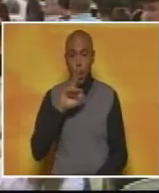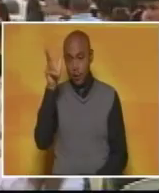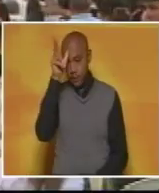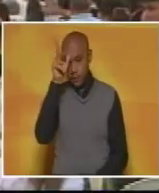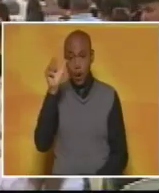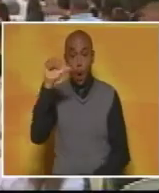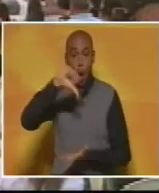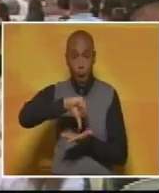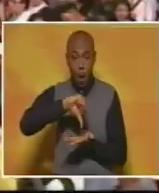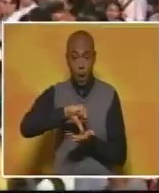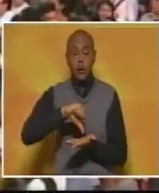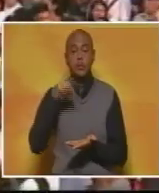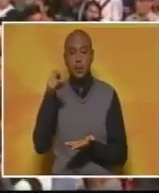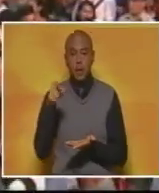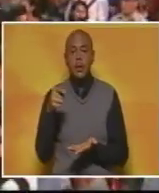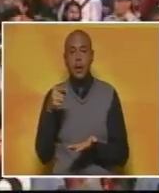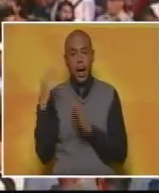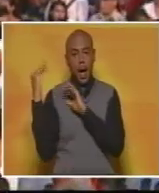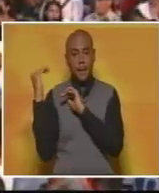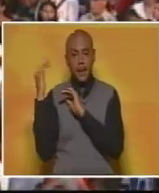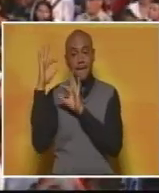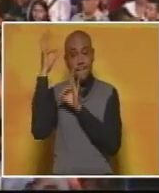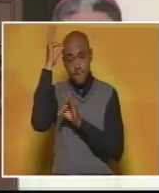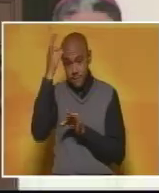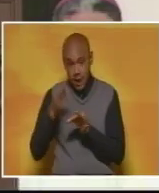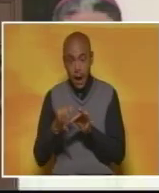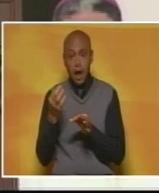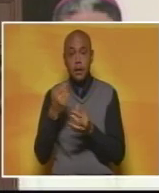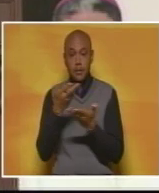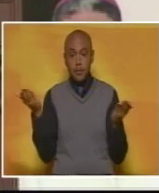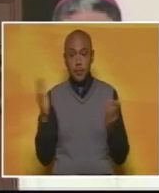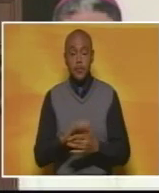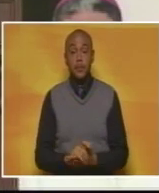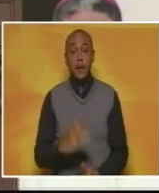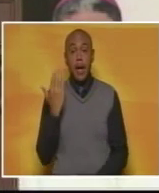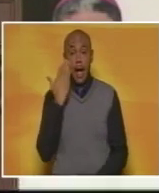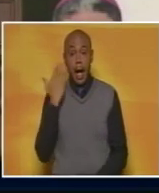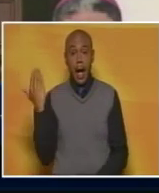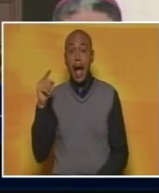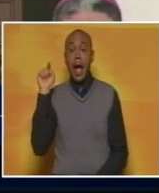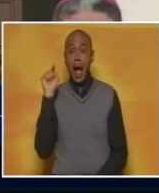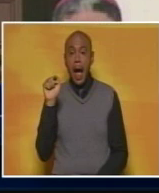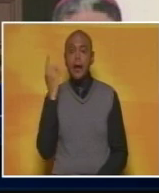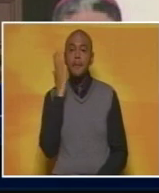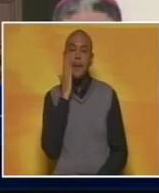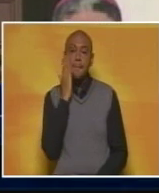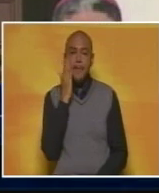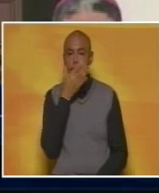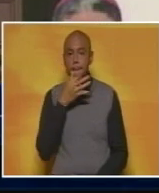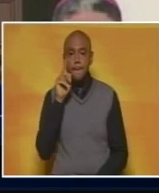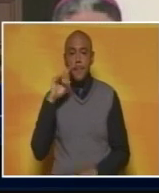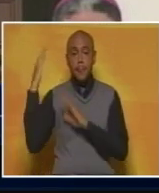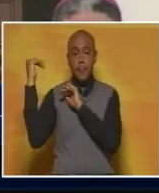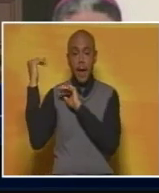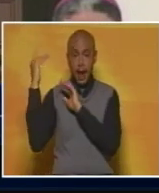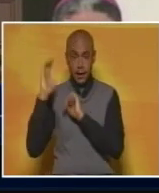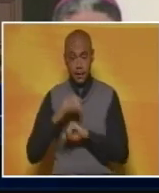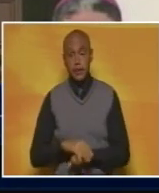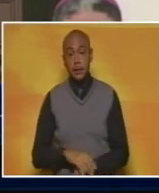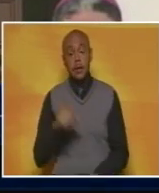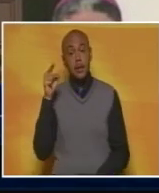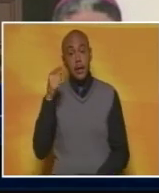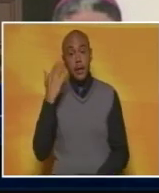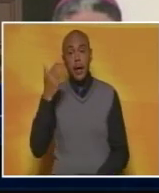mensaje de esperanza y de fe para toda Venezuela. Ella es la madre de la esperanza y lo es desde